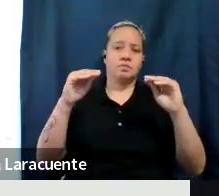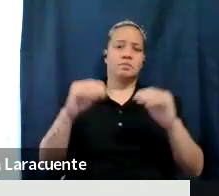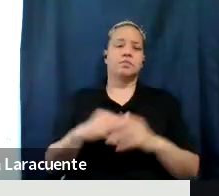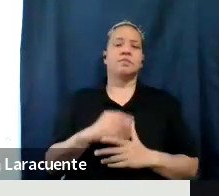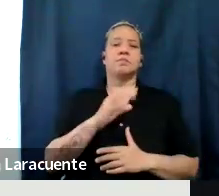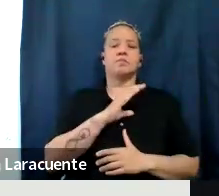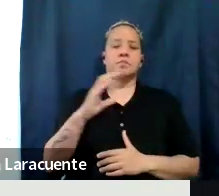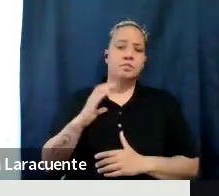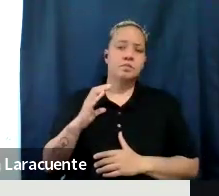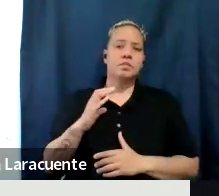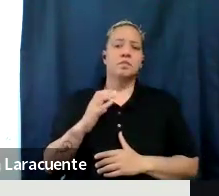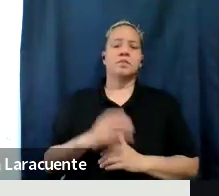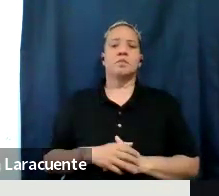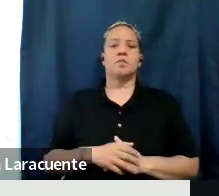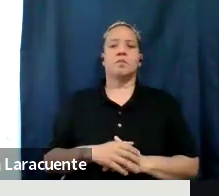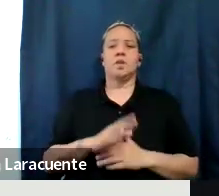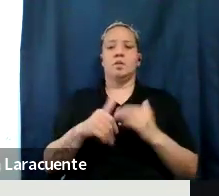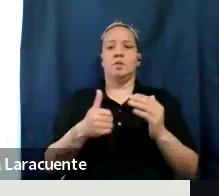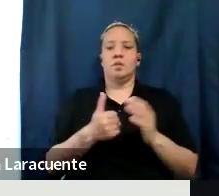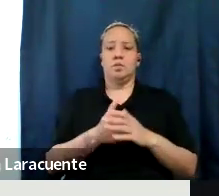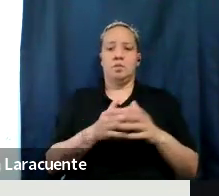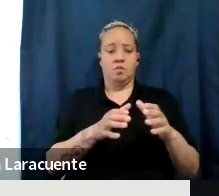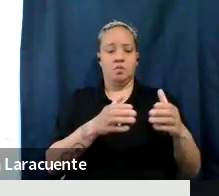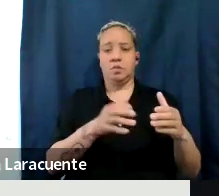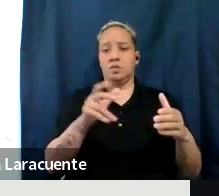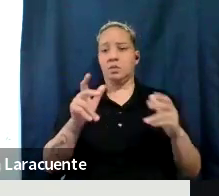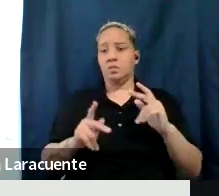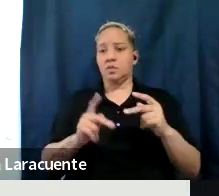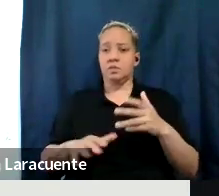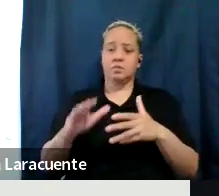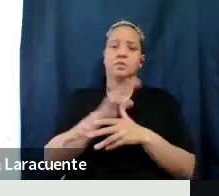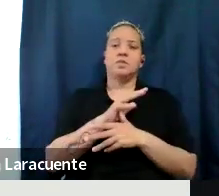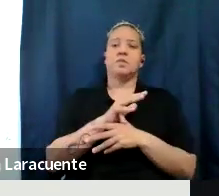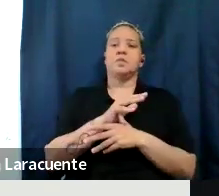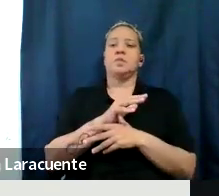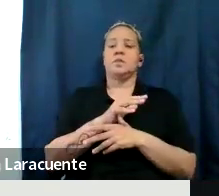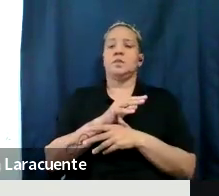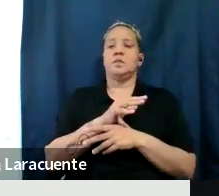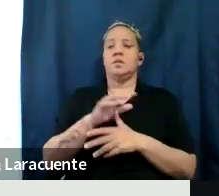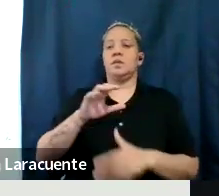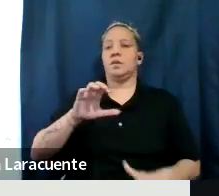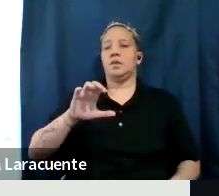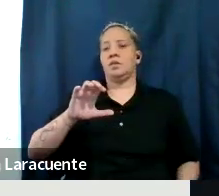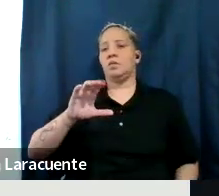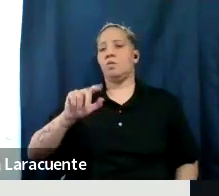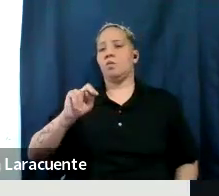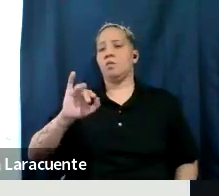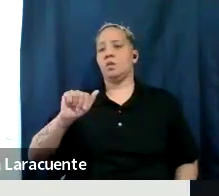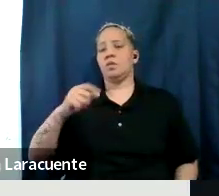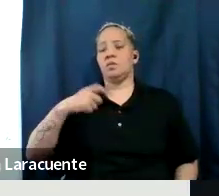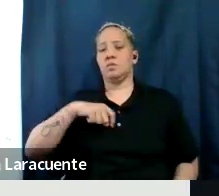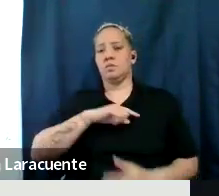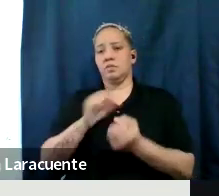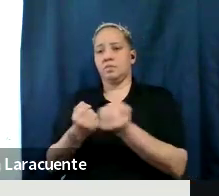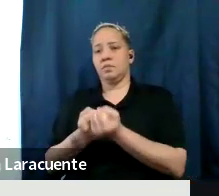todos ellos en el grueso y las personas principales de la colonia española van a apoyar al bando de